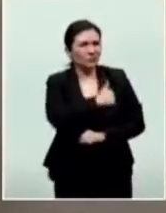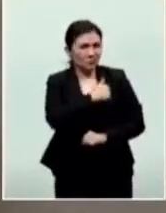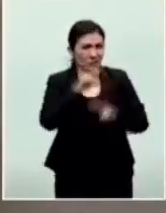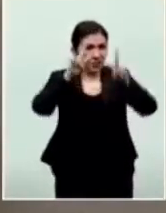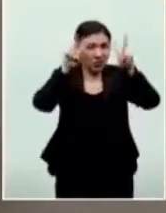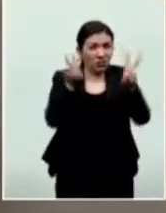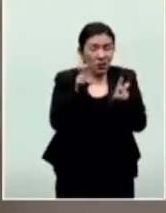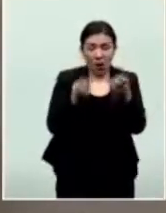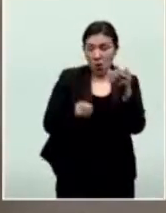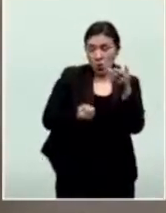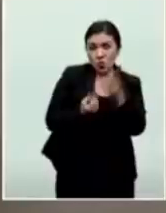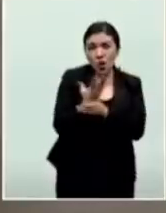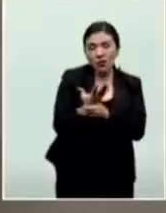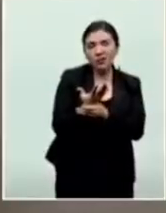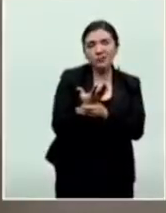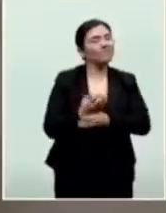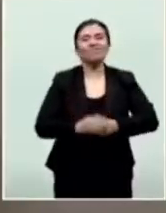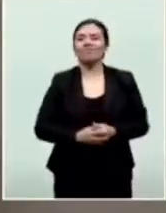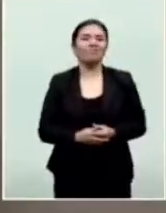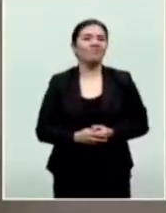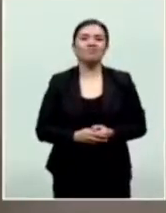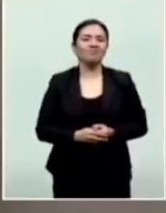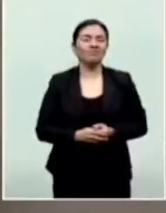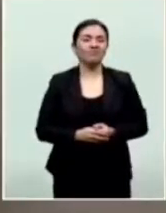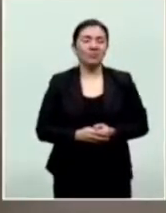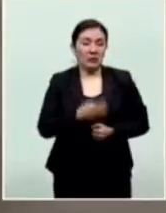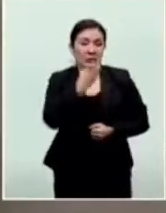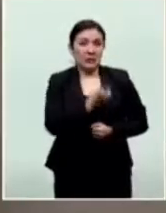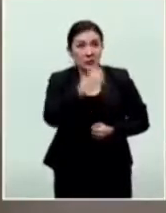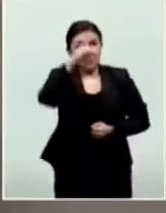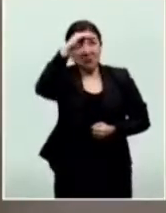tema nuevo, no es un tema